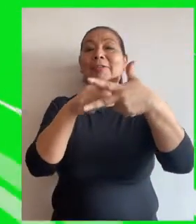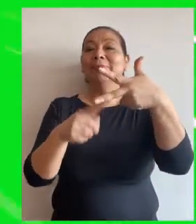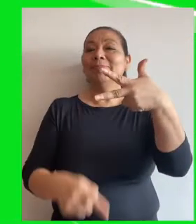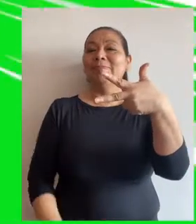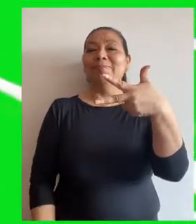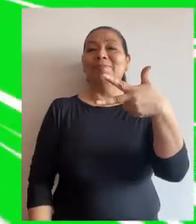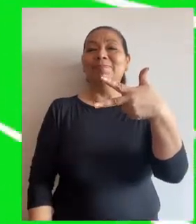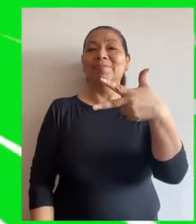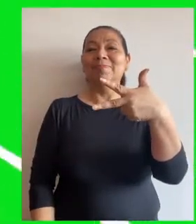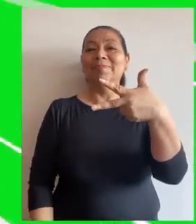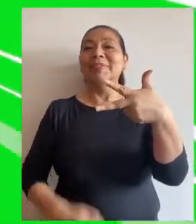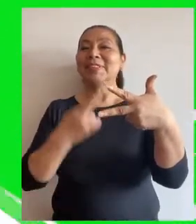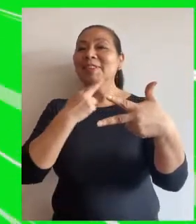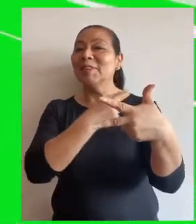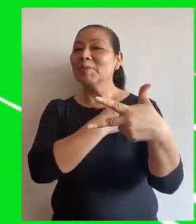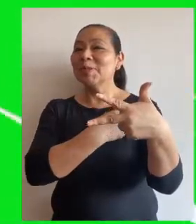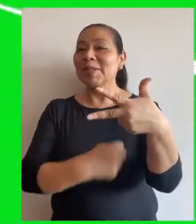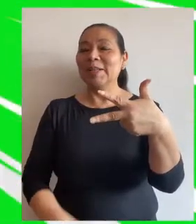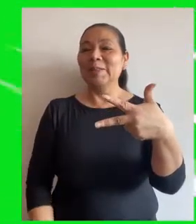Ministros.